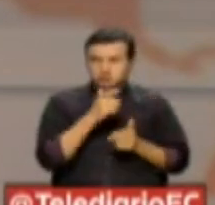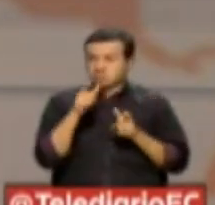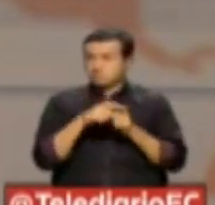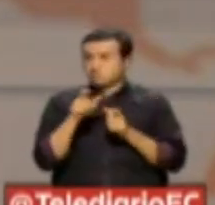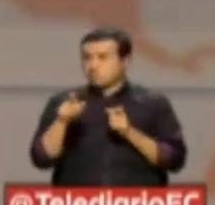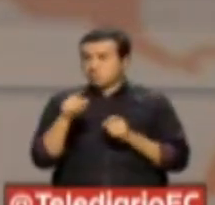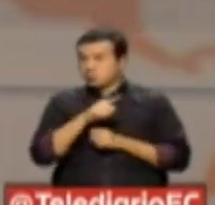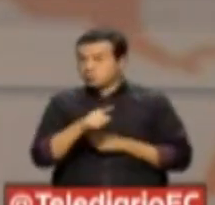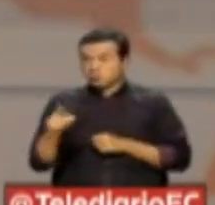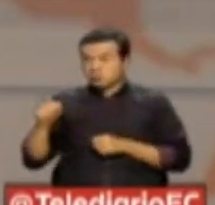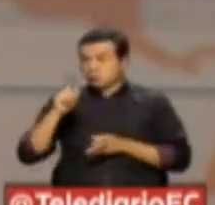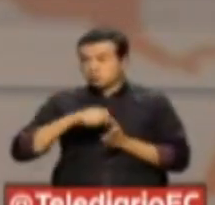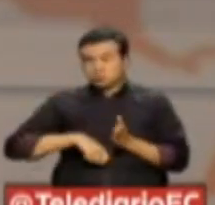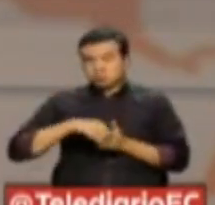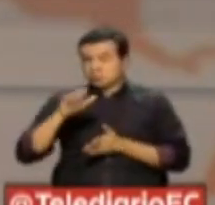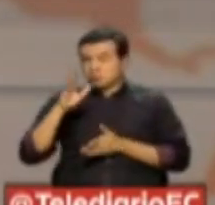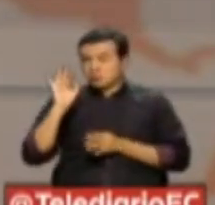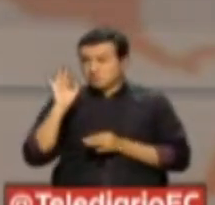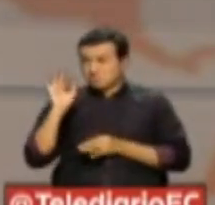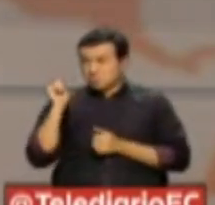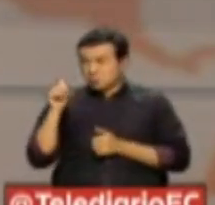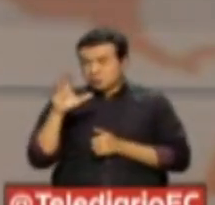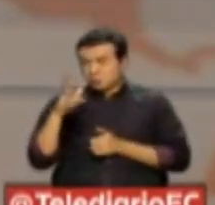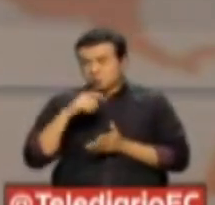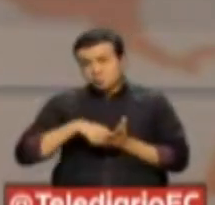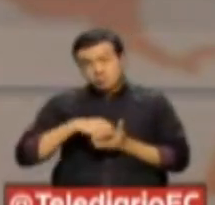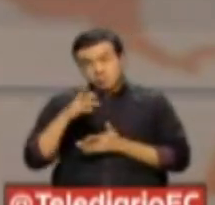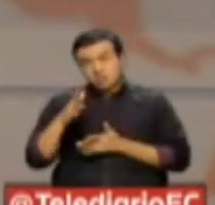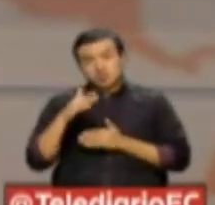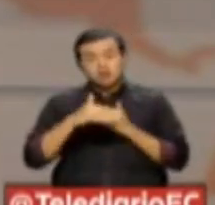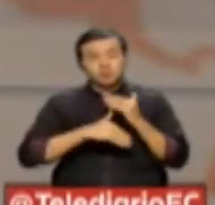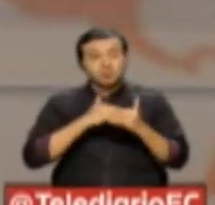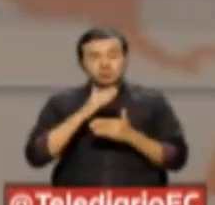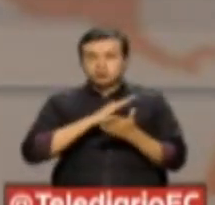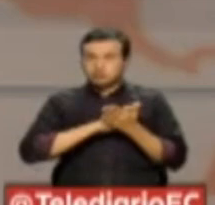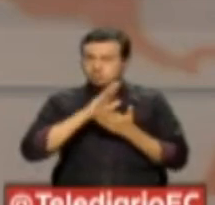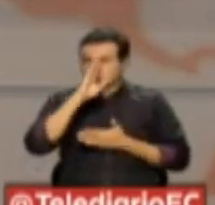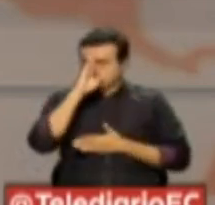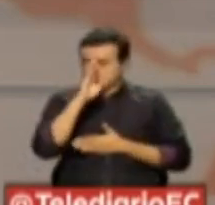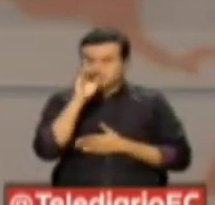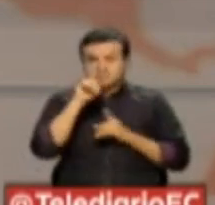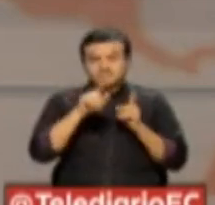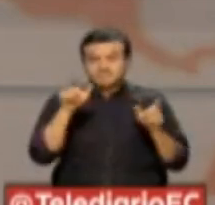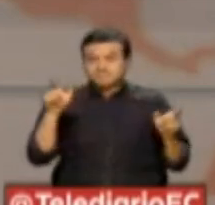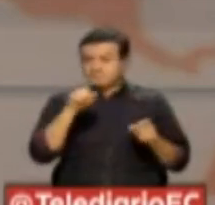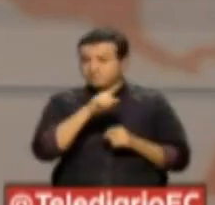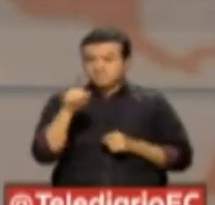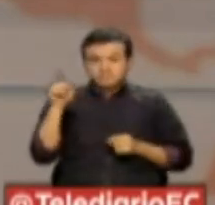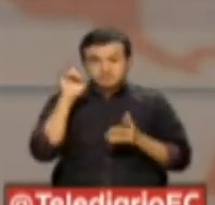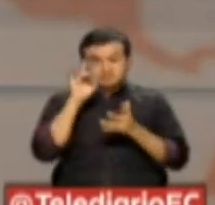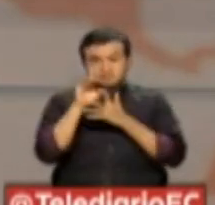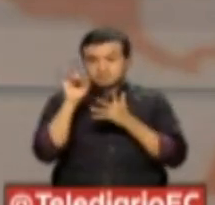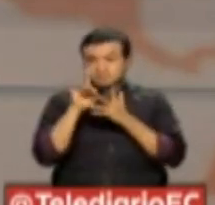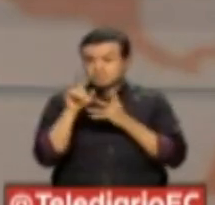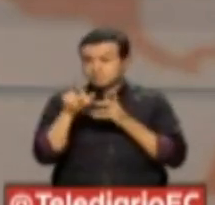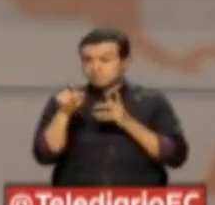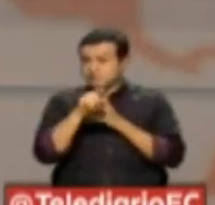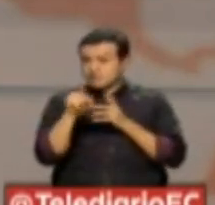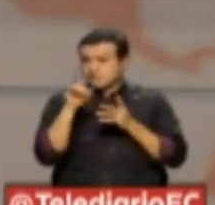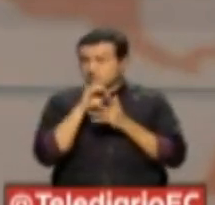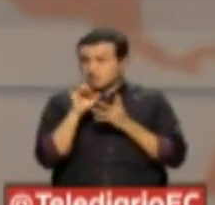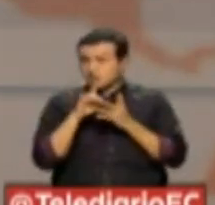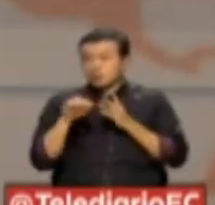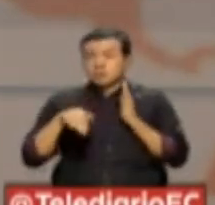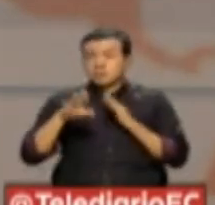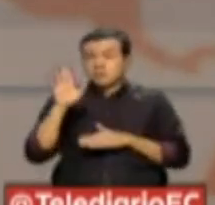aquellos que no son calificados como idóneos porque en un proceso transparente aquellos que son descalificados son los que